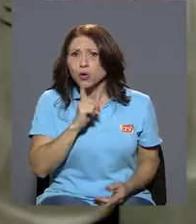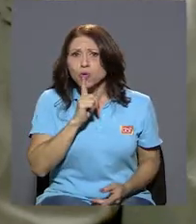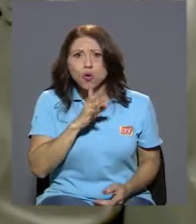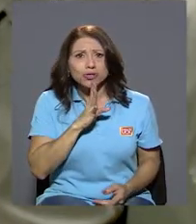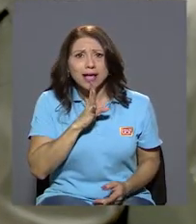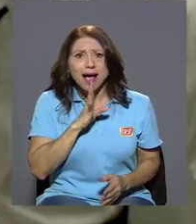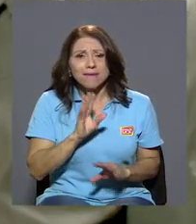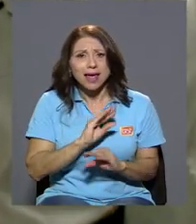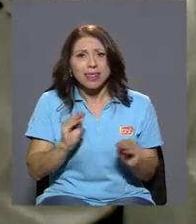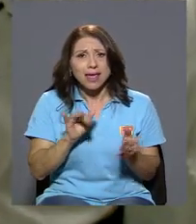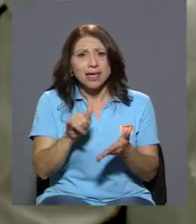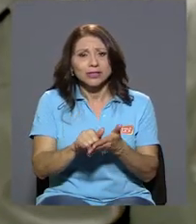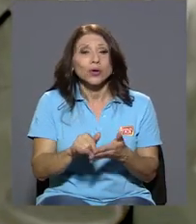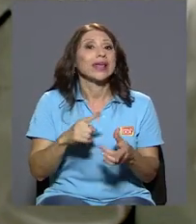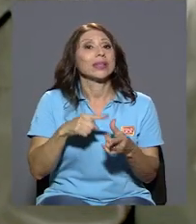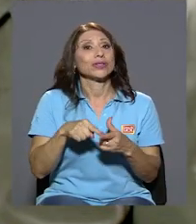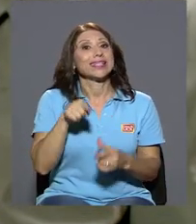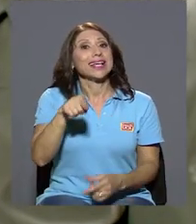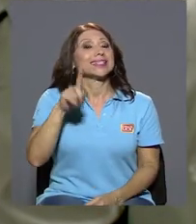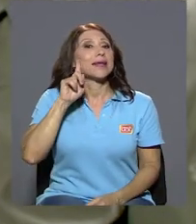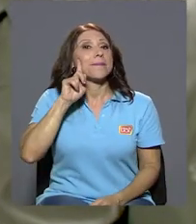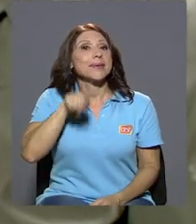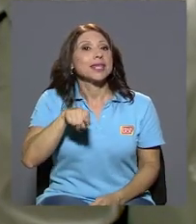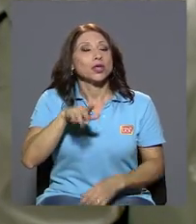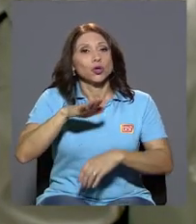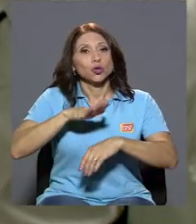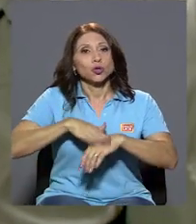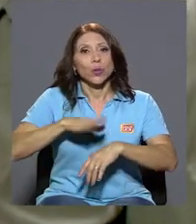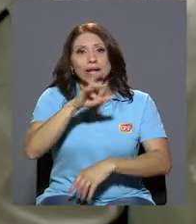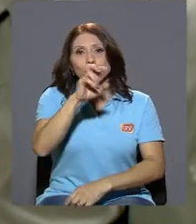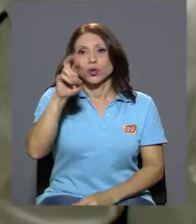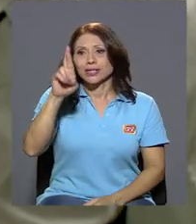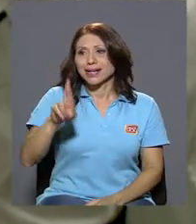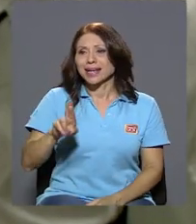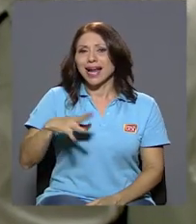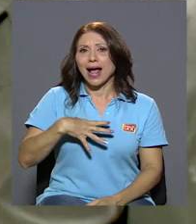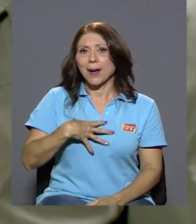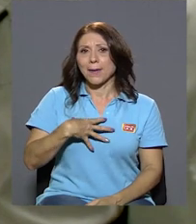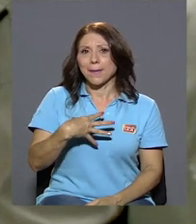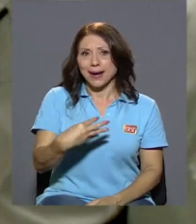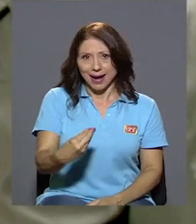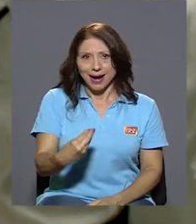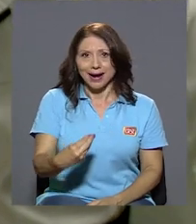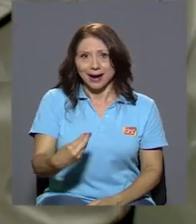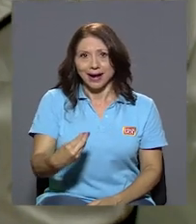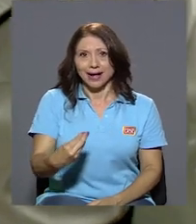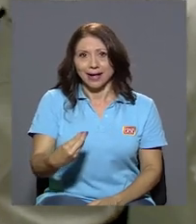se habla de eso entonces ese mito de la costa rica blanca